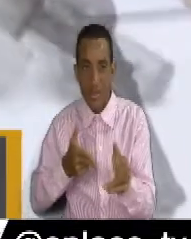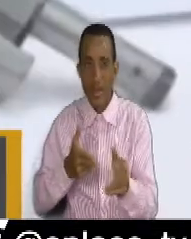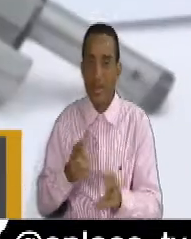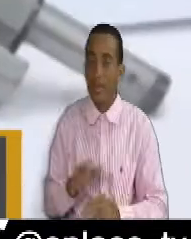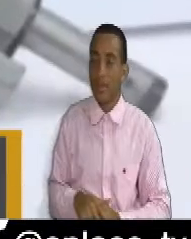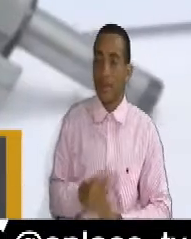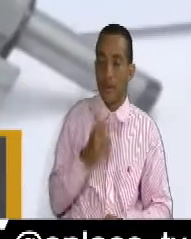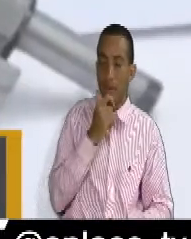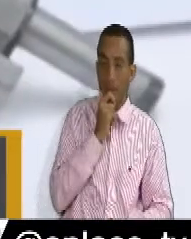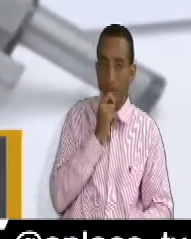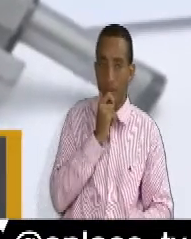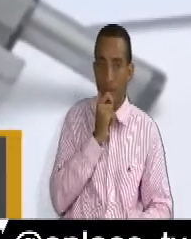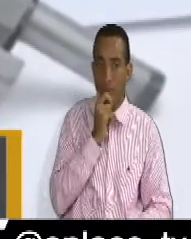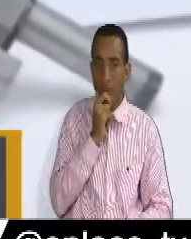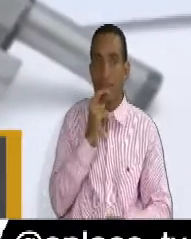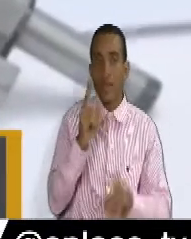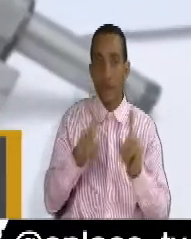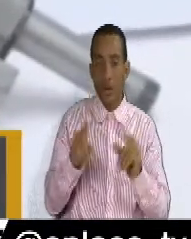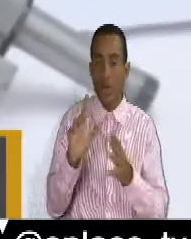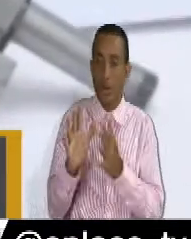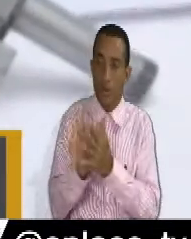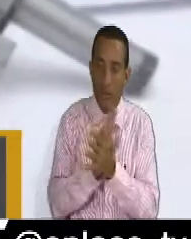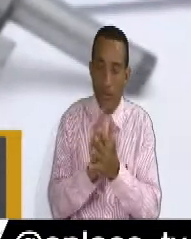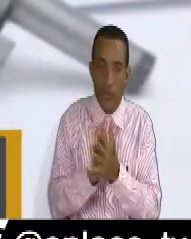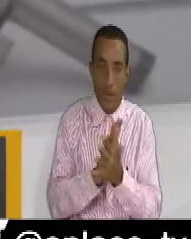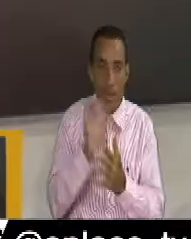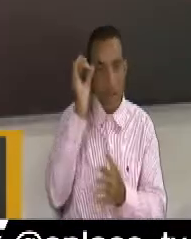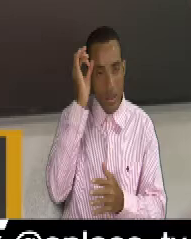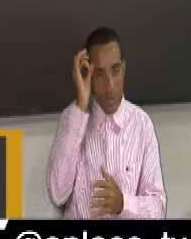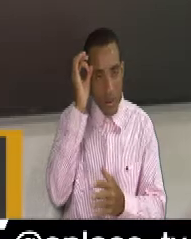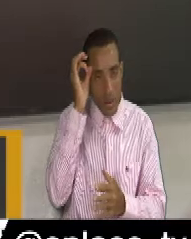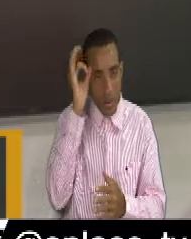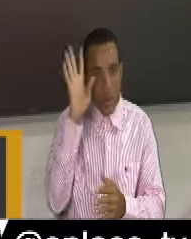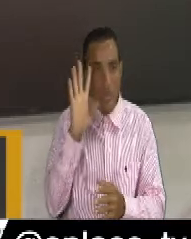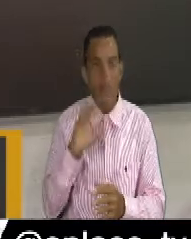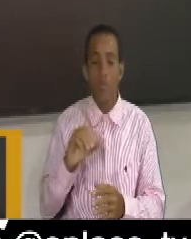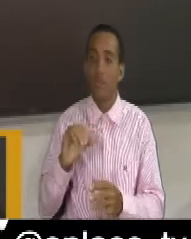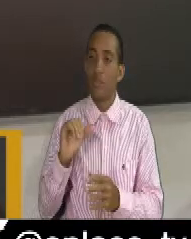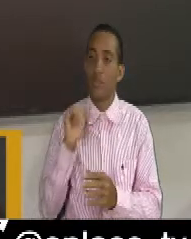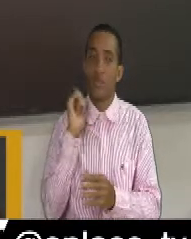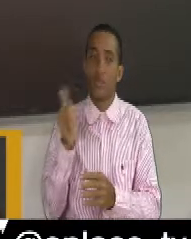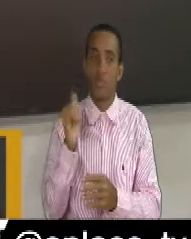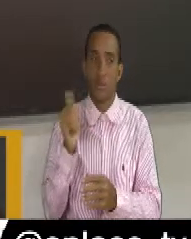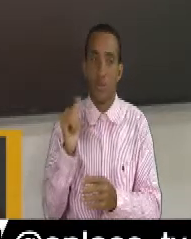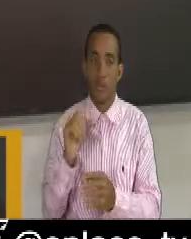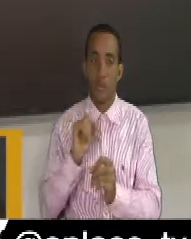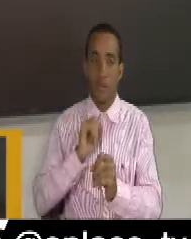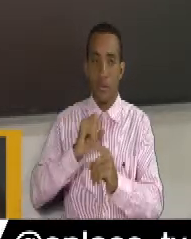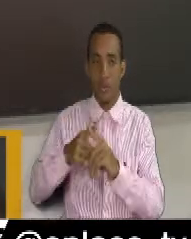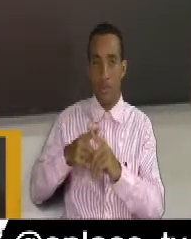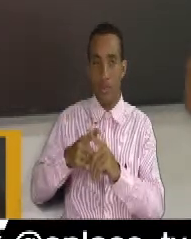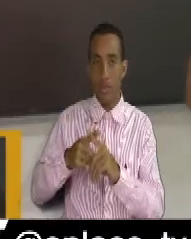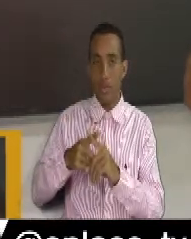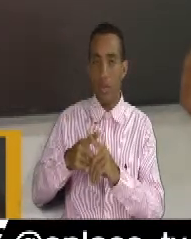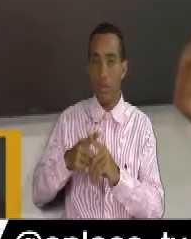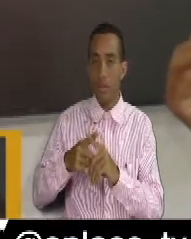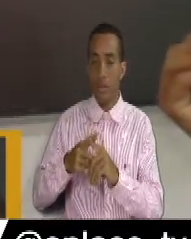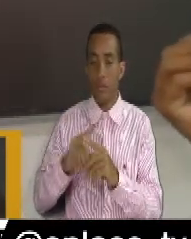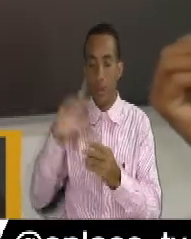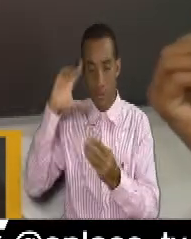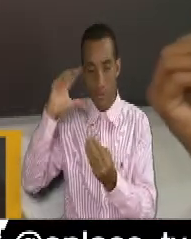razones alguna información suministrada, que al parecer fue suministrada por miembros, un ex miembro de ese grupo